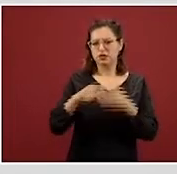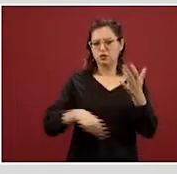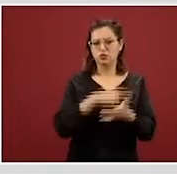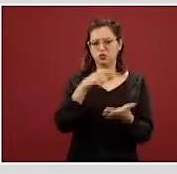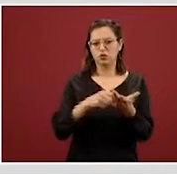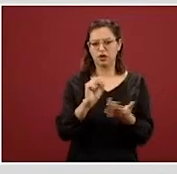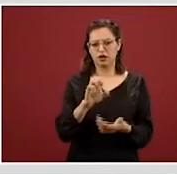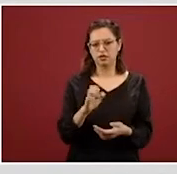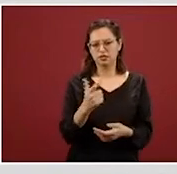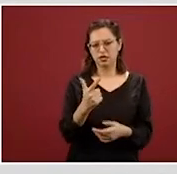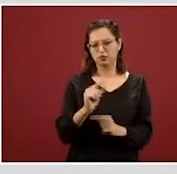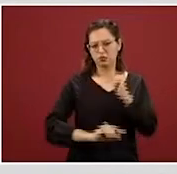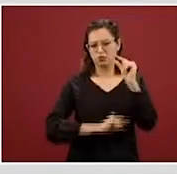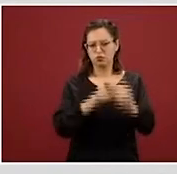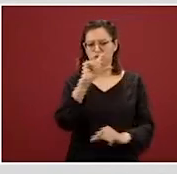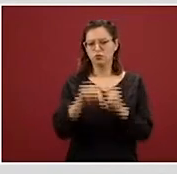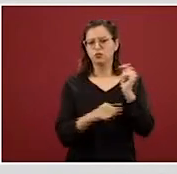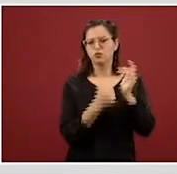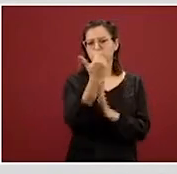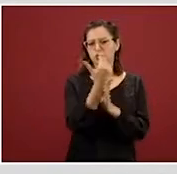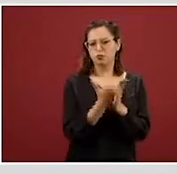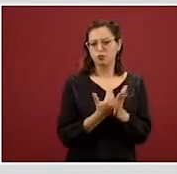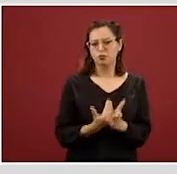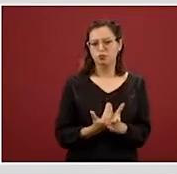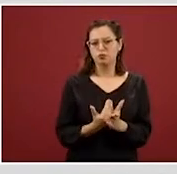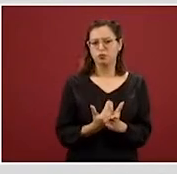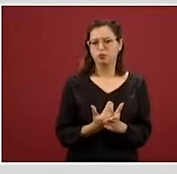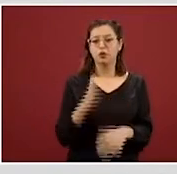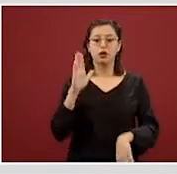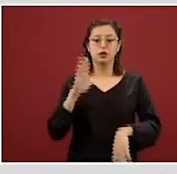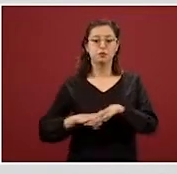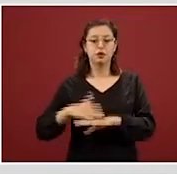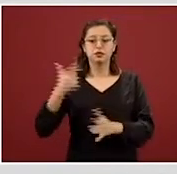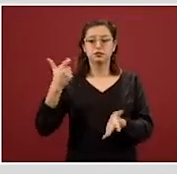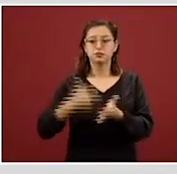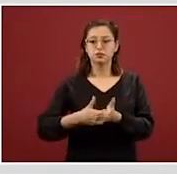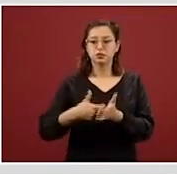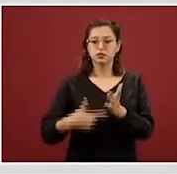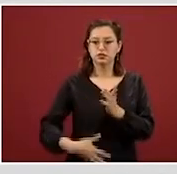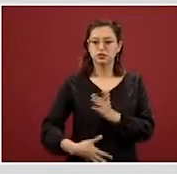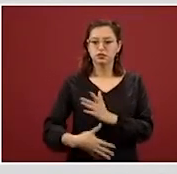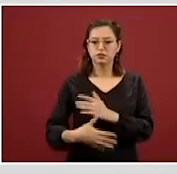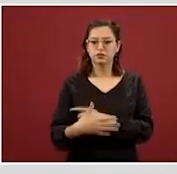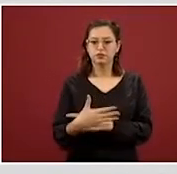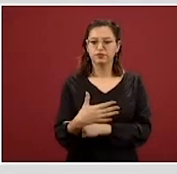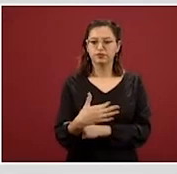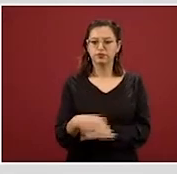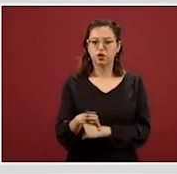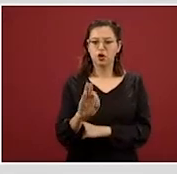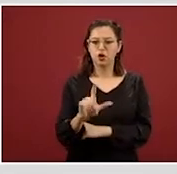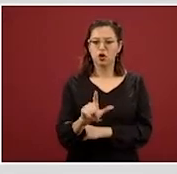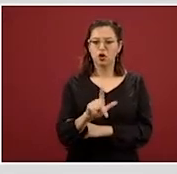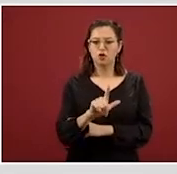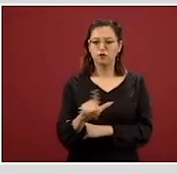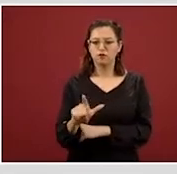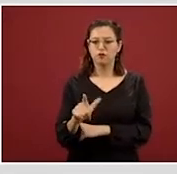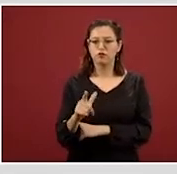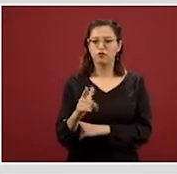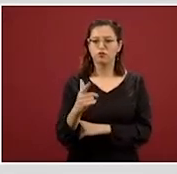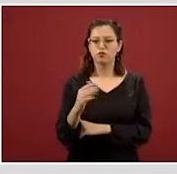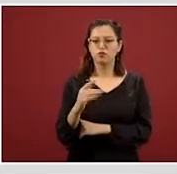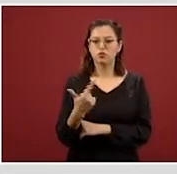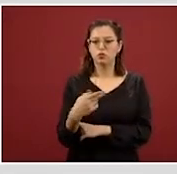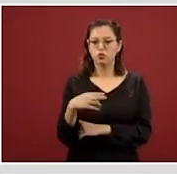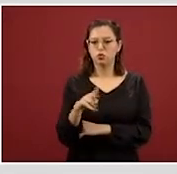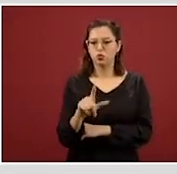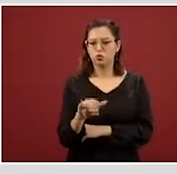baja, afortunadamente. Y los más caros, los más baratos, perdón, Full, Golf y la Gas, que esos se han